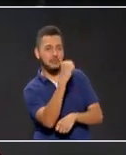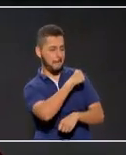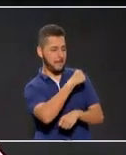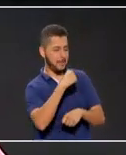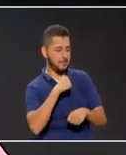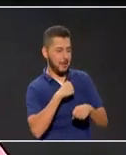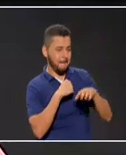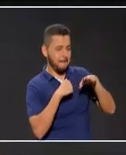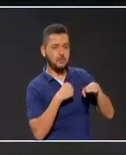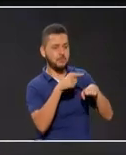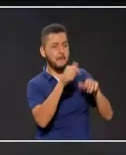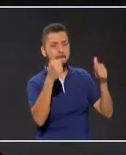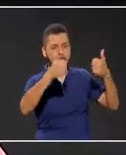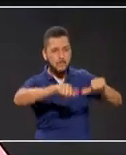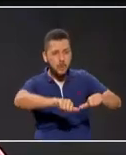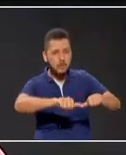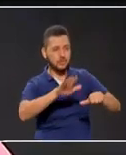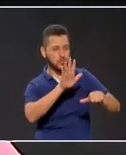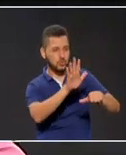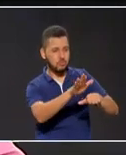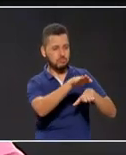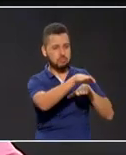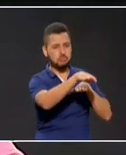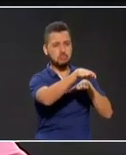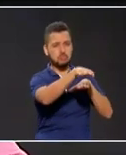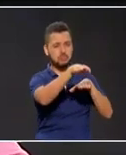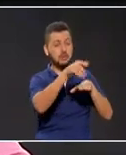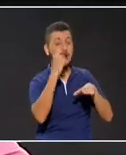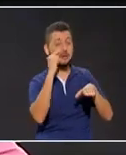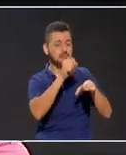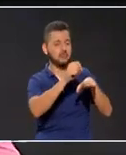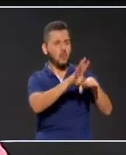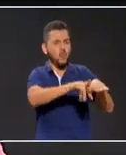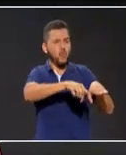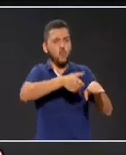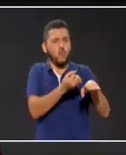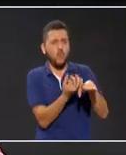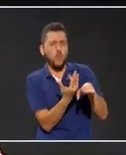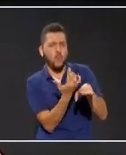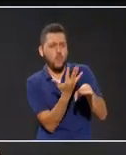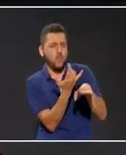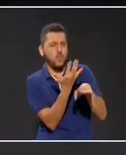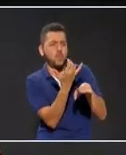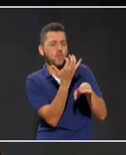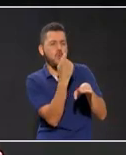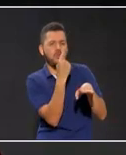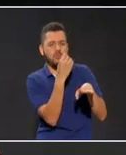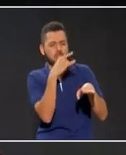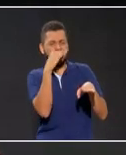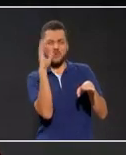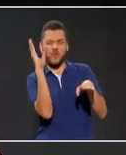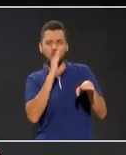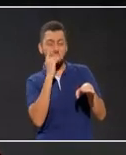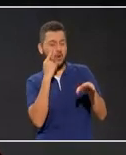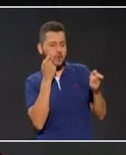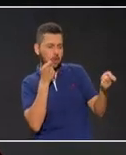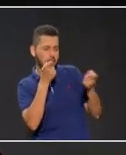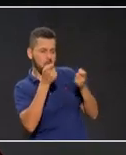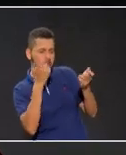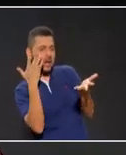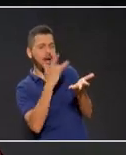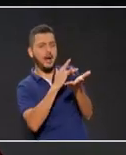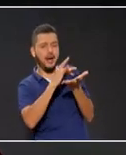la aplicación de tecnologías que disminuyan los contaminantes. Pero vamos especialmente, además de que la gente tenga mejores opciones de